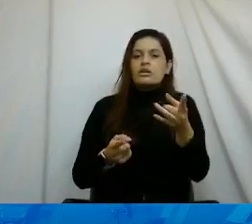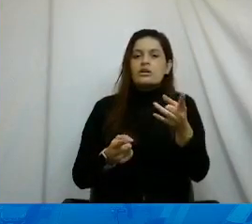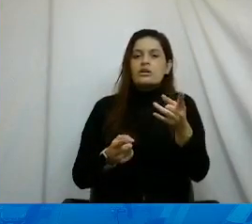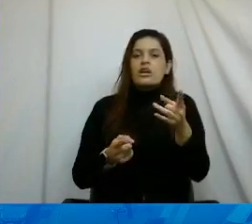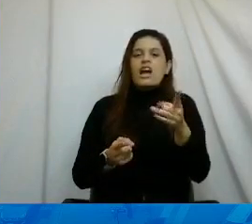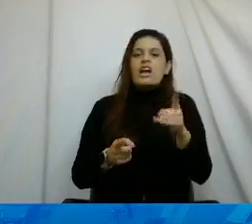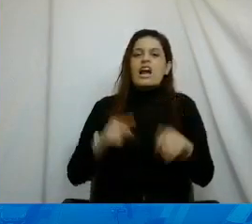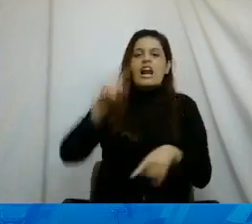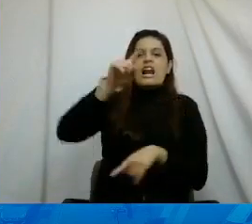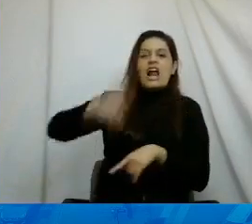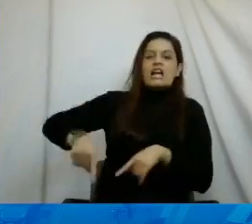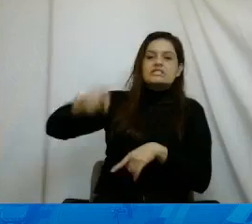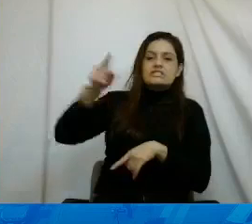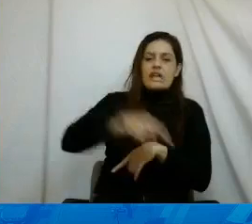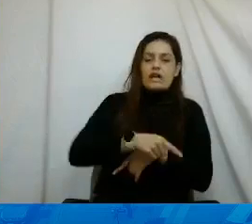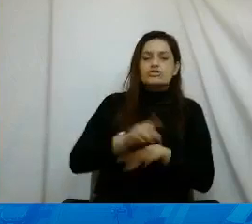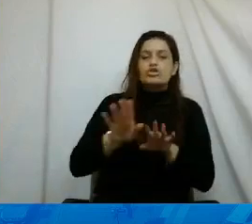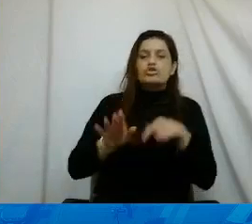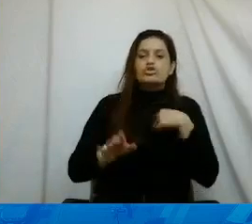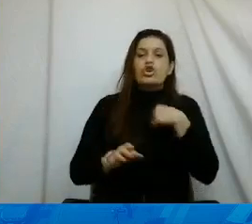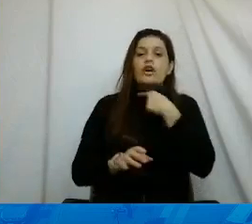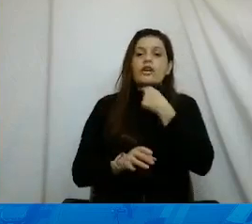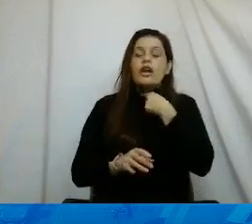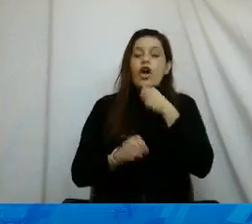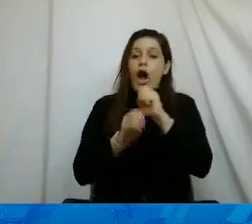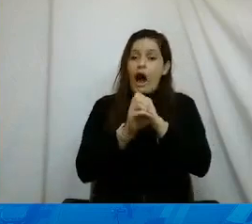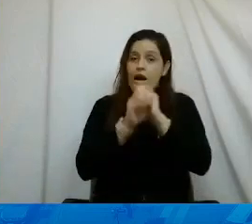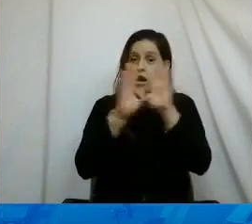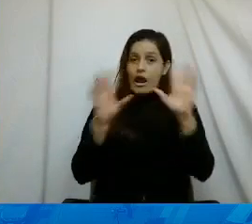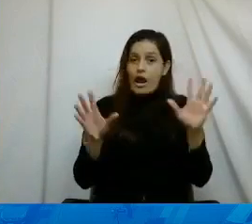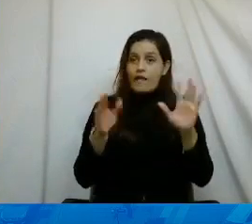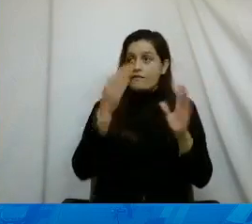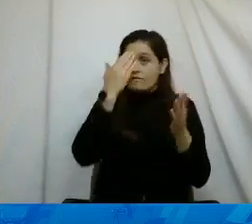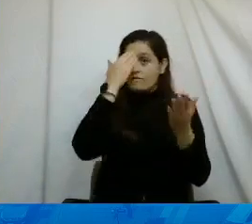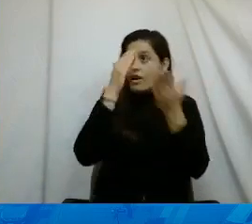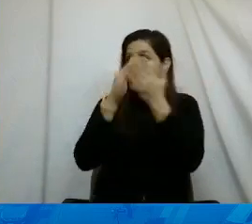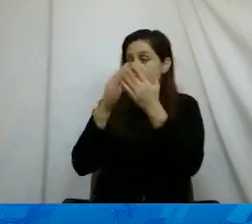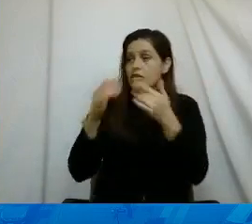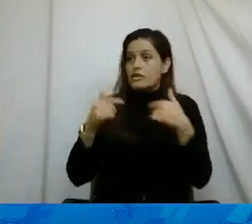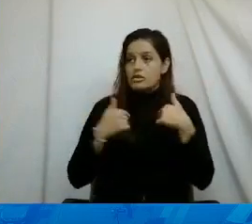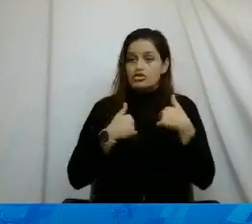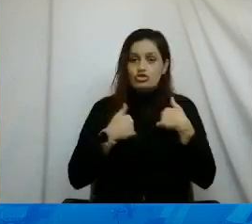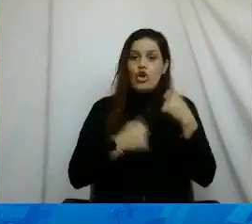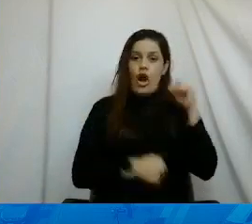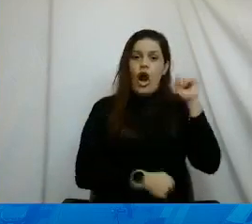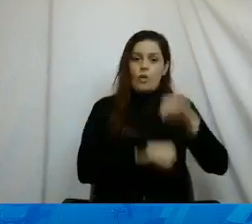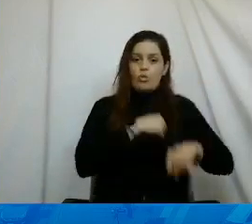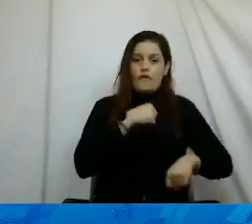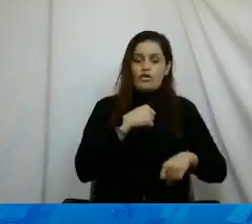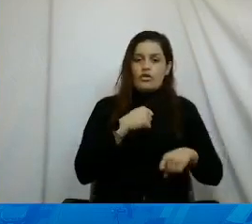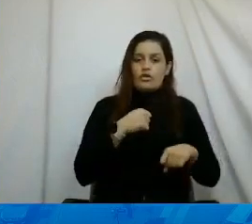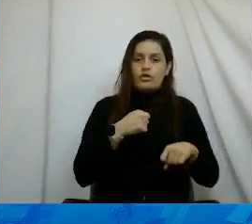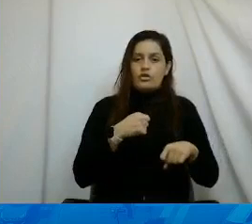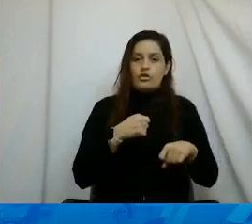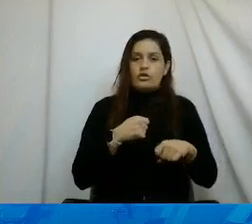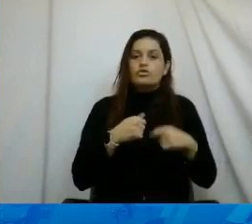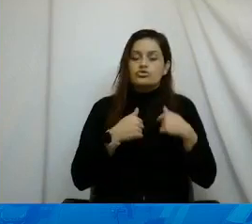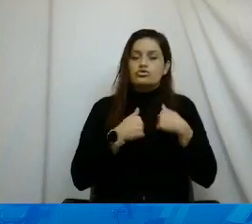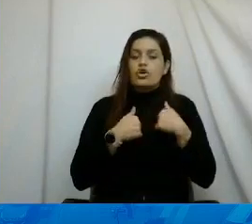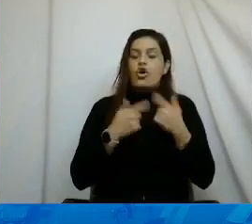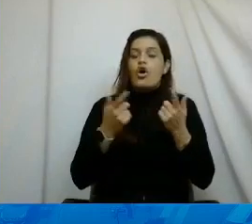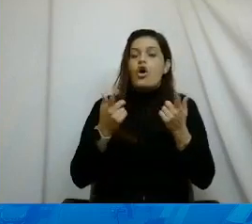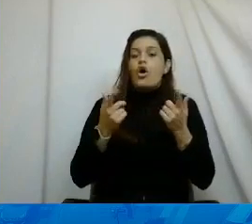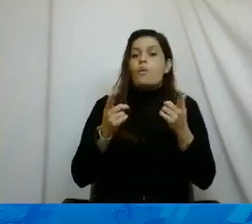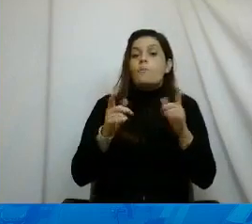el rechazo. Quiero aclararlo y que quede bien claro acá, delante de todo, que yo estoy por el apruebo, para que se lo transmitan a la gente que